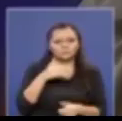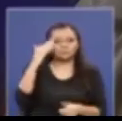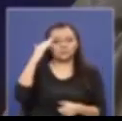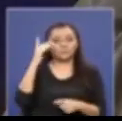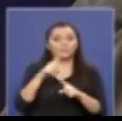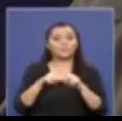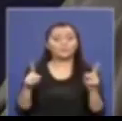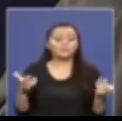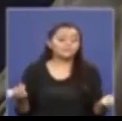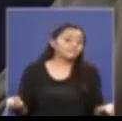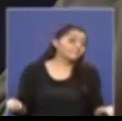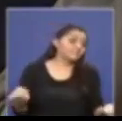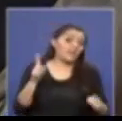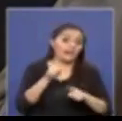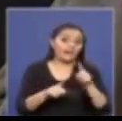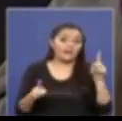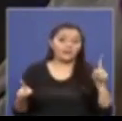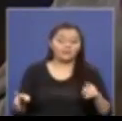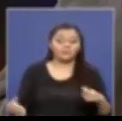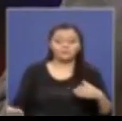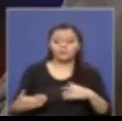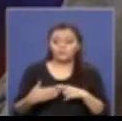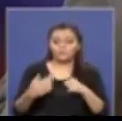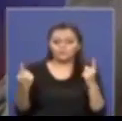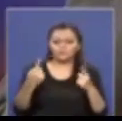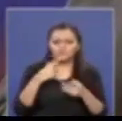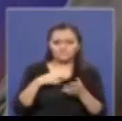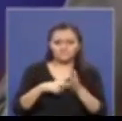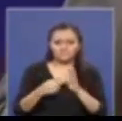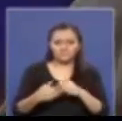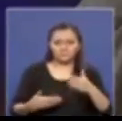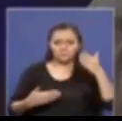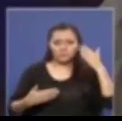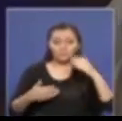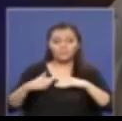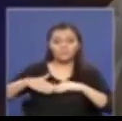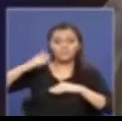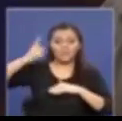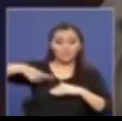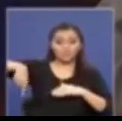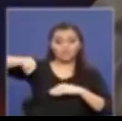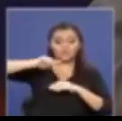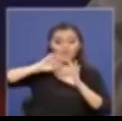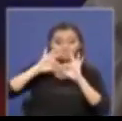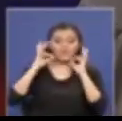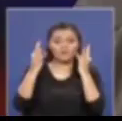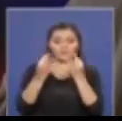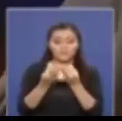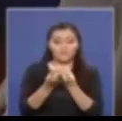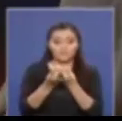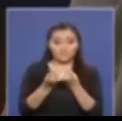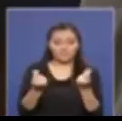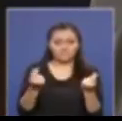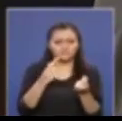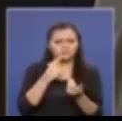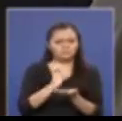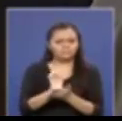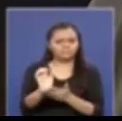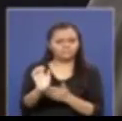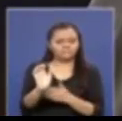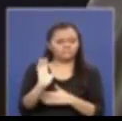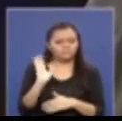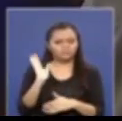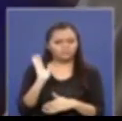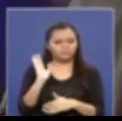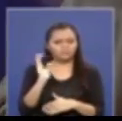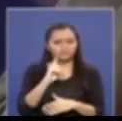es la pequeñez humana muchas veces, hasta esto lo quieren politizar, pero la inmensa mayoría de las familias de desaparecidos pues rechazan esta bajeza,